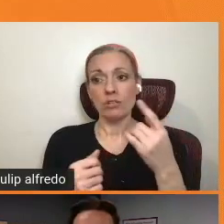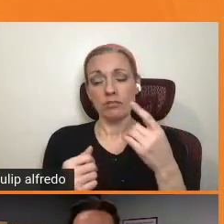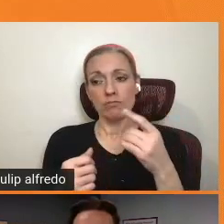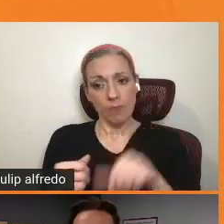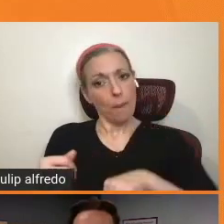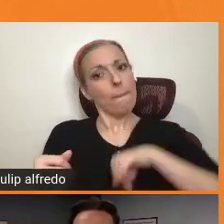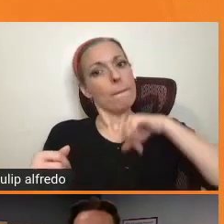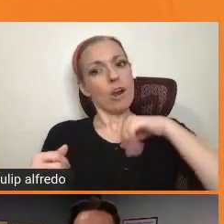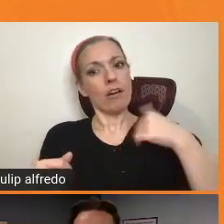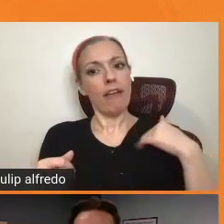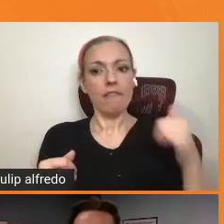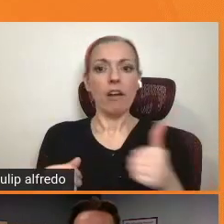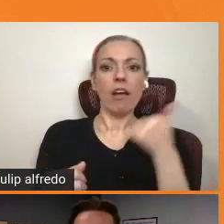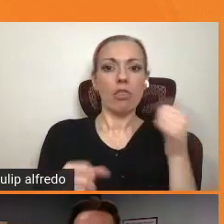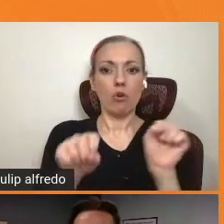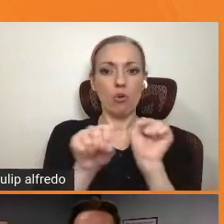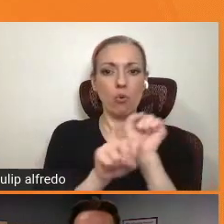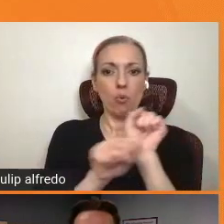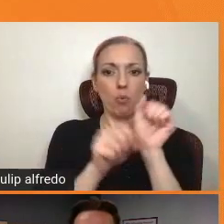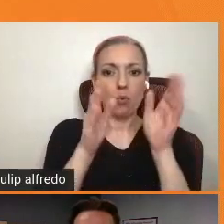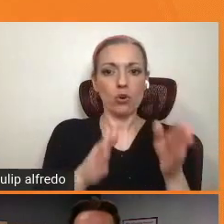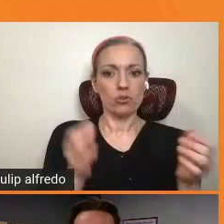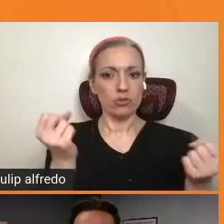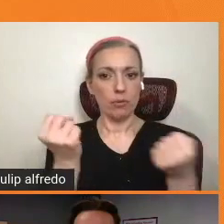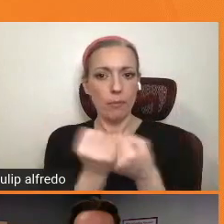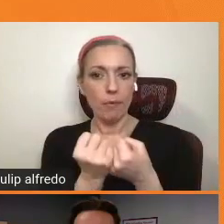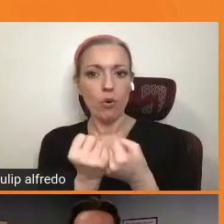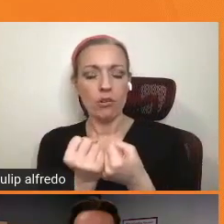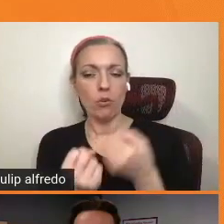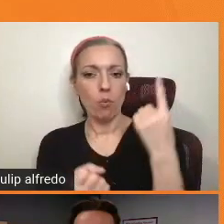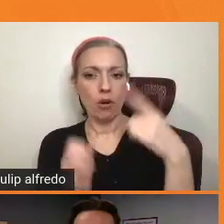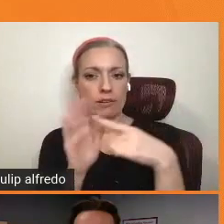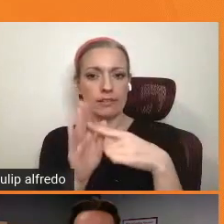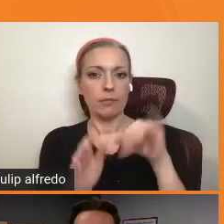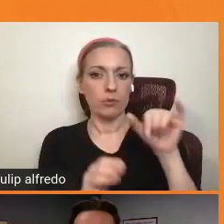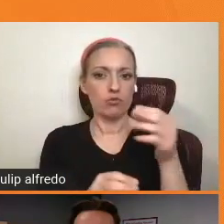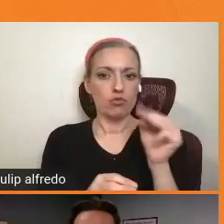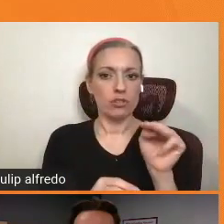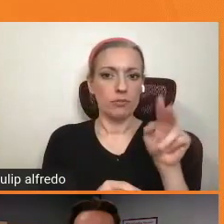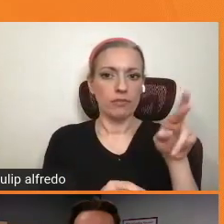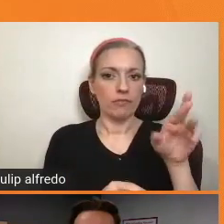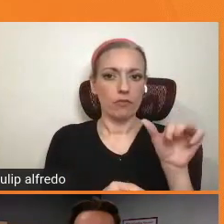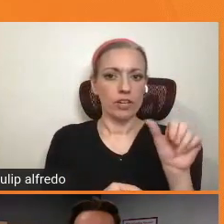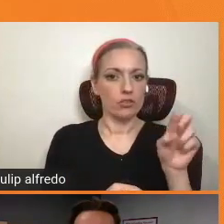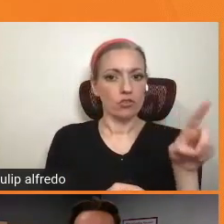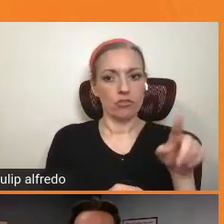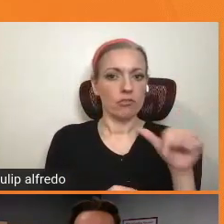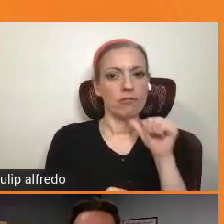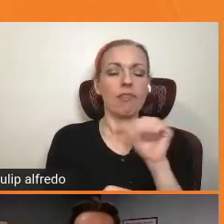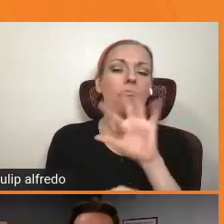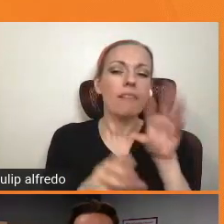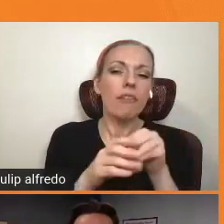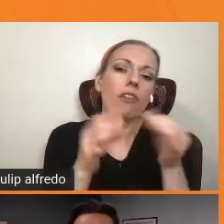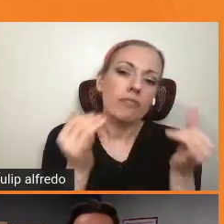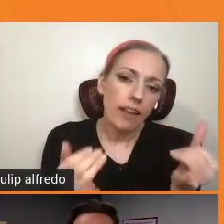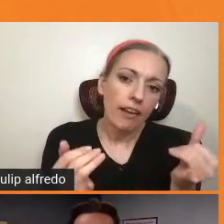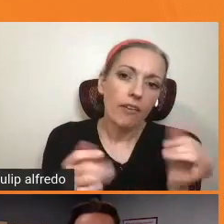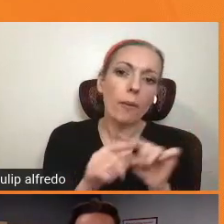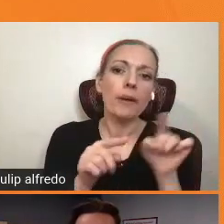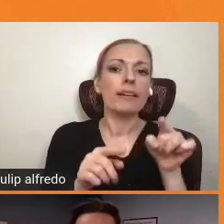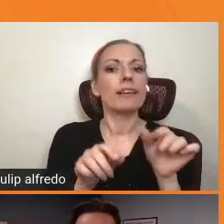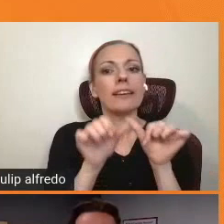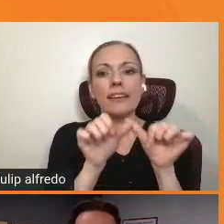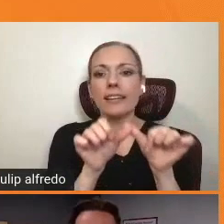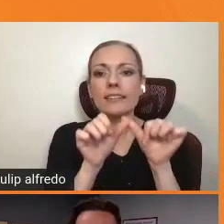cada año, o ahora que soy presidente de este comité. Siempre me recordaba, Nancy, tenemos que hacer lo correcto para la